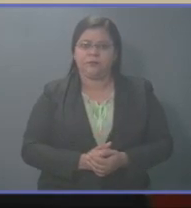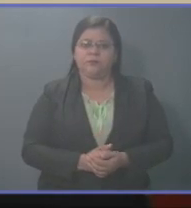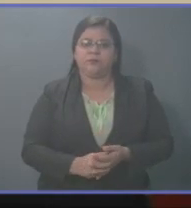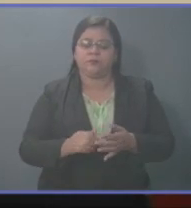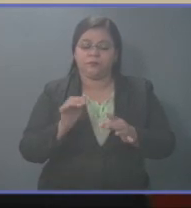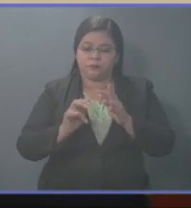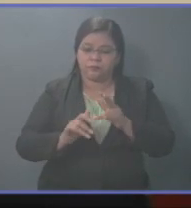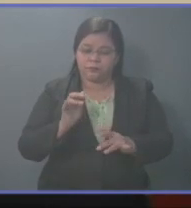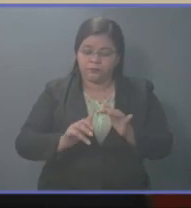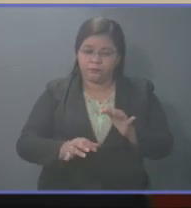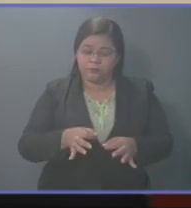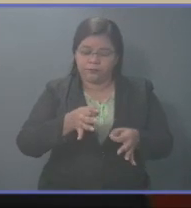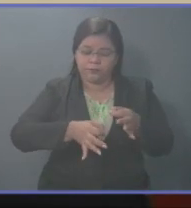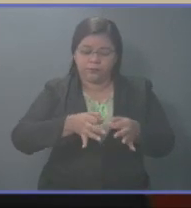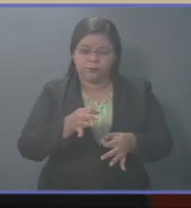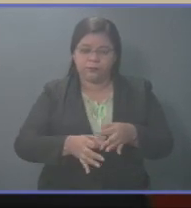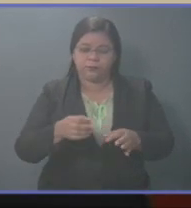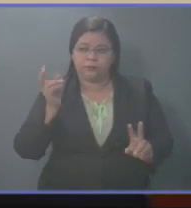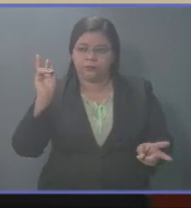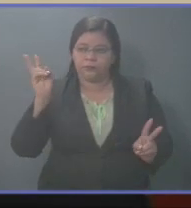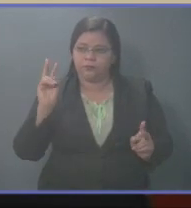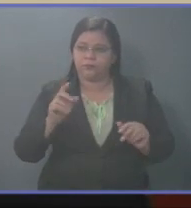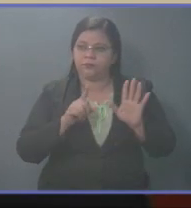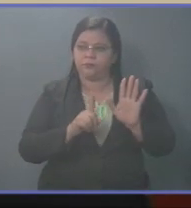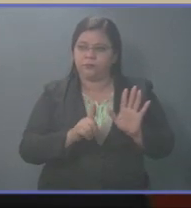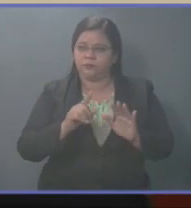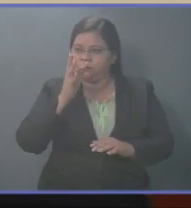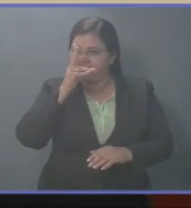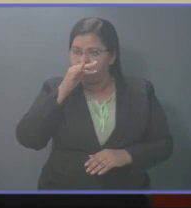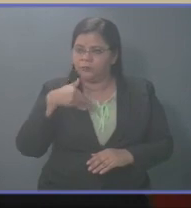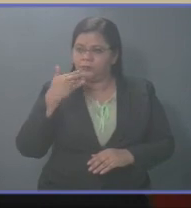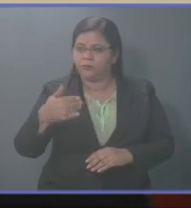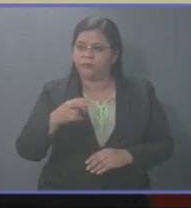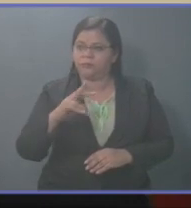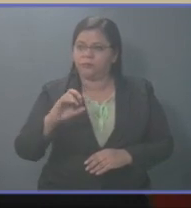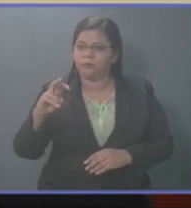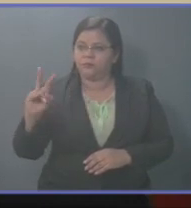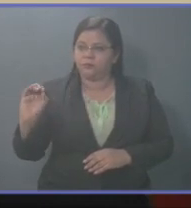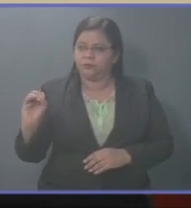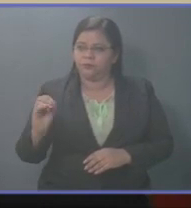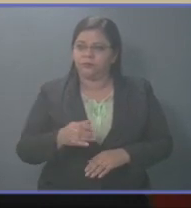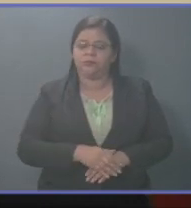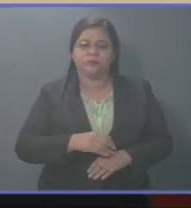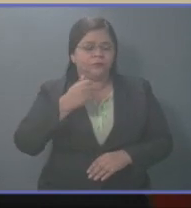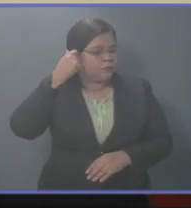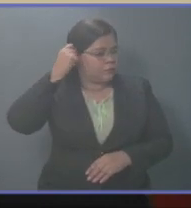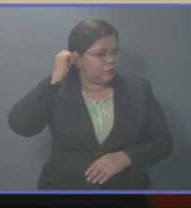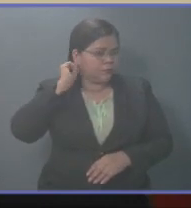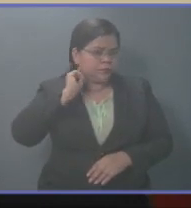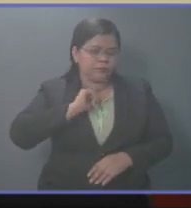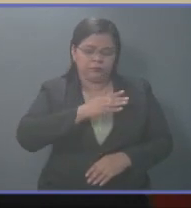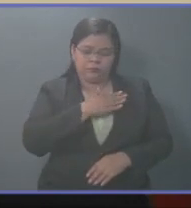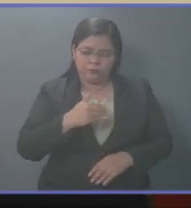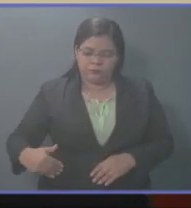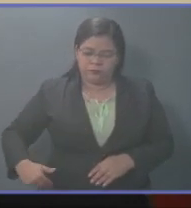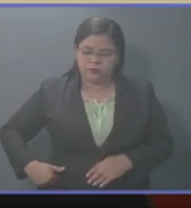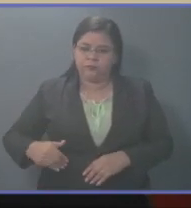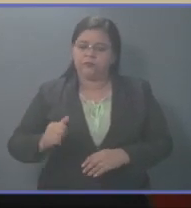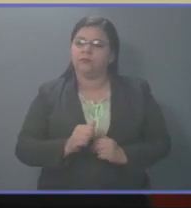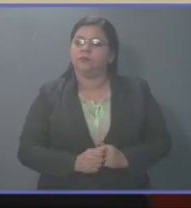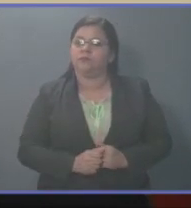Secretaría Jurídica de la Presidencia, San Salvador, 6 de febrero de 2020. Señor diputado presidente,